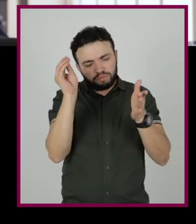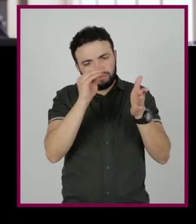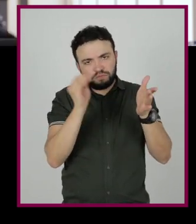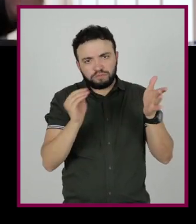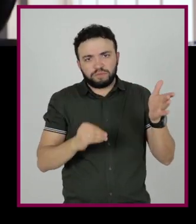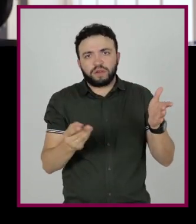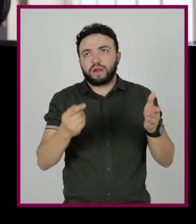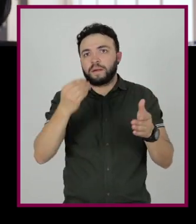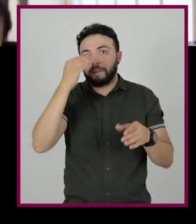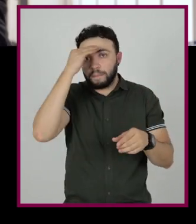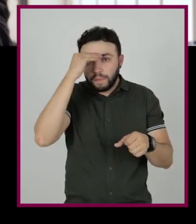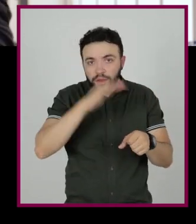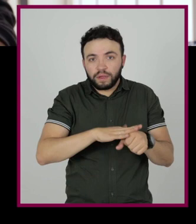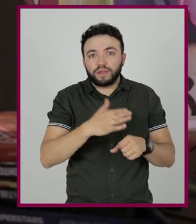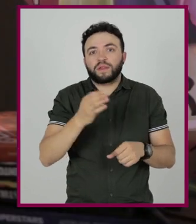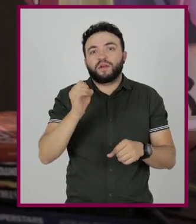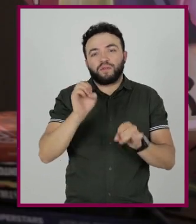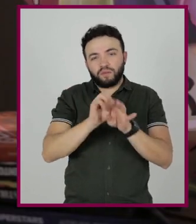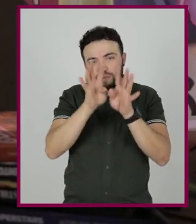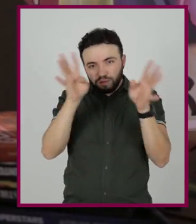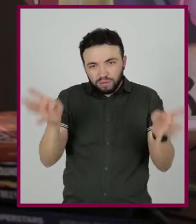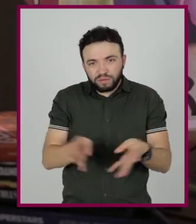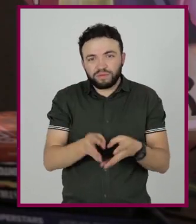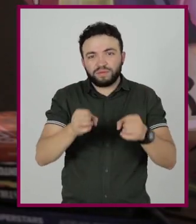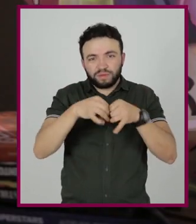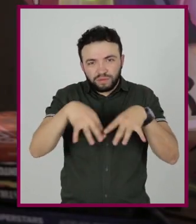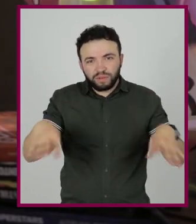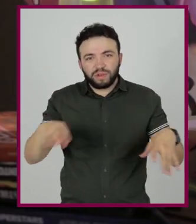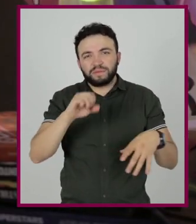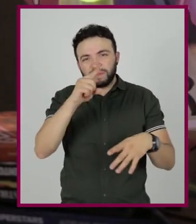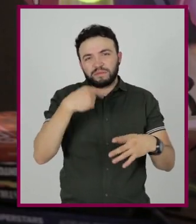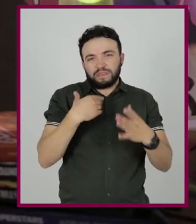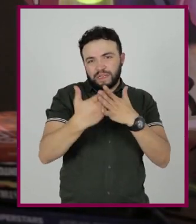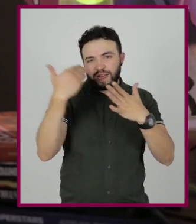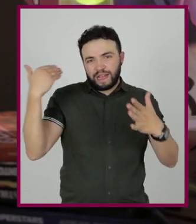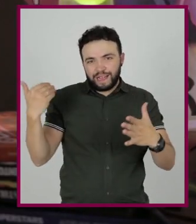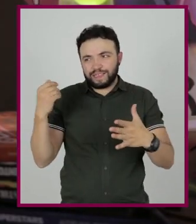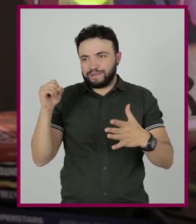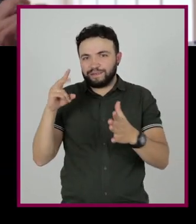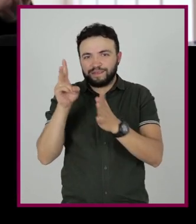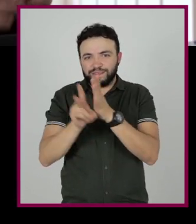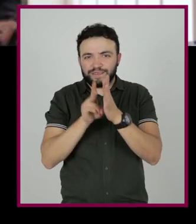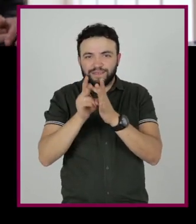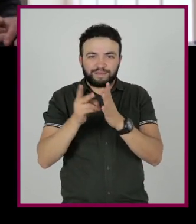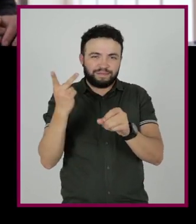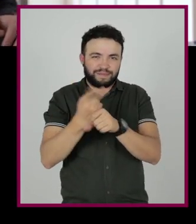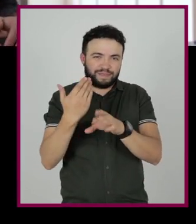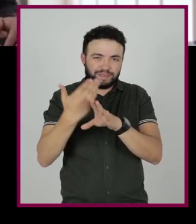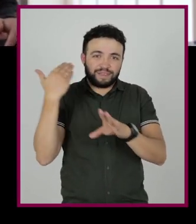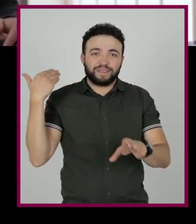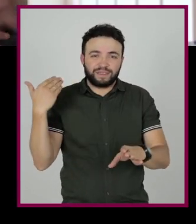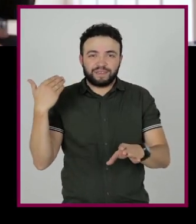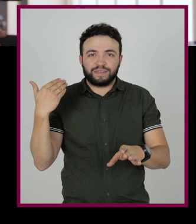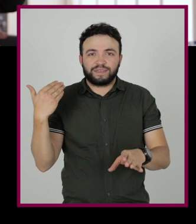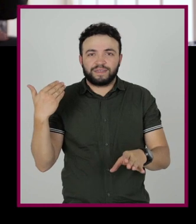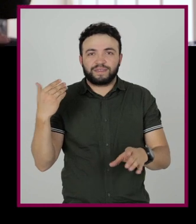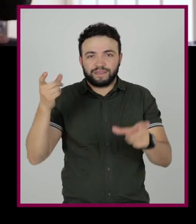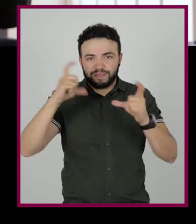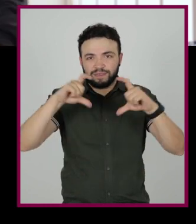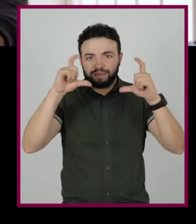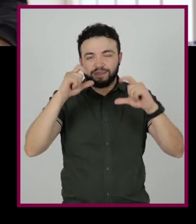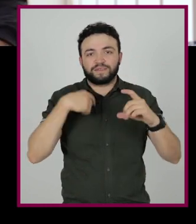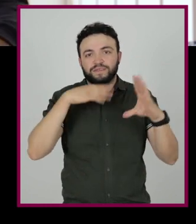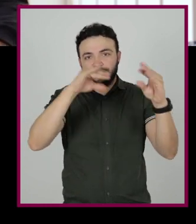mapa mental, conceptual o cualquiera de los que ya les hemos enseñado en nuestros programas. Sí, qué bueno que no se pierdan